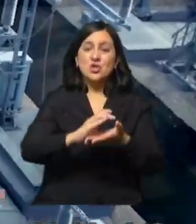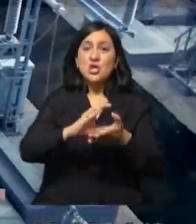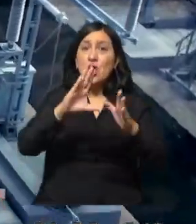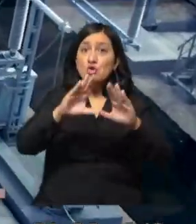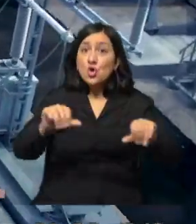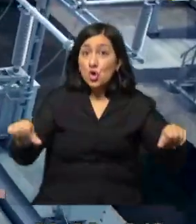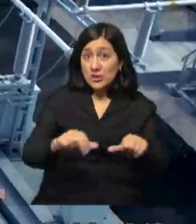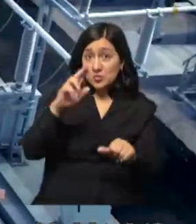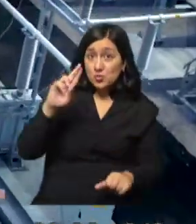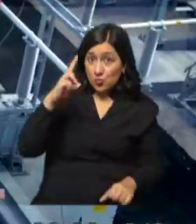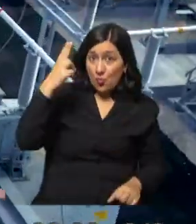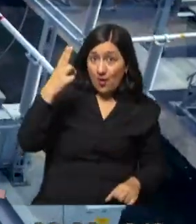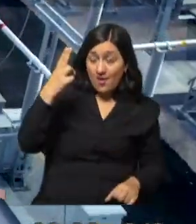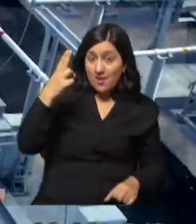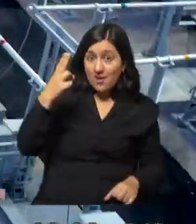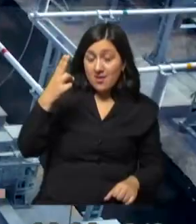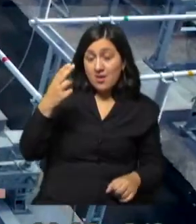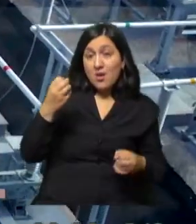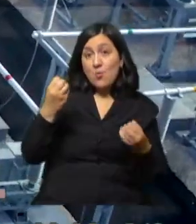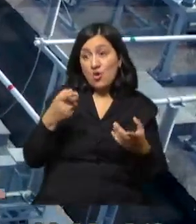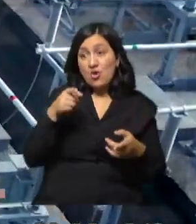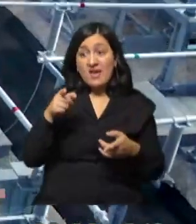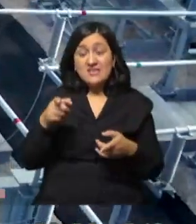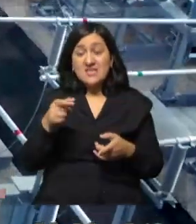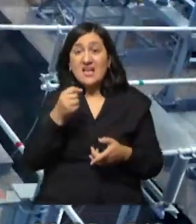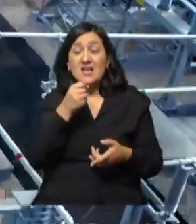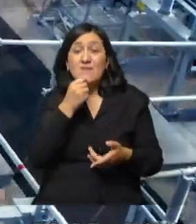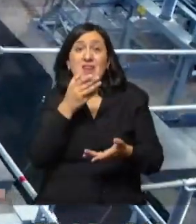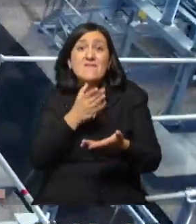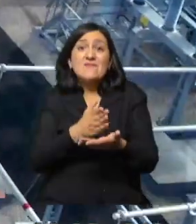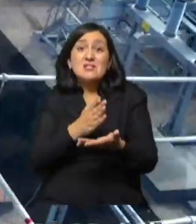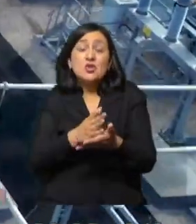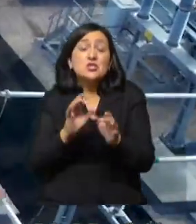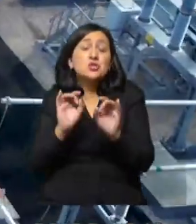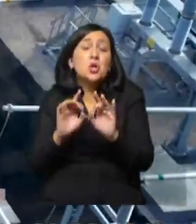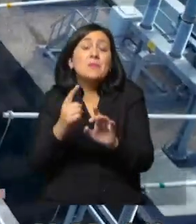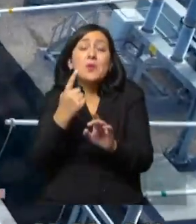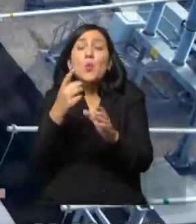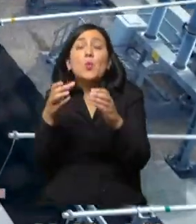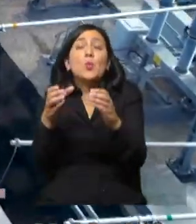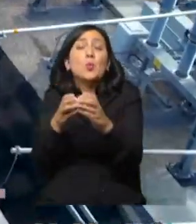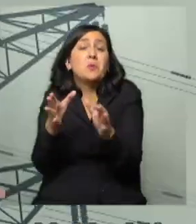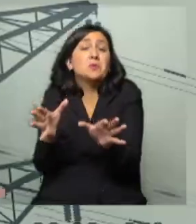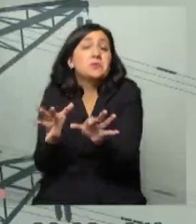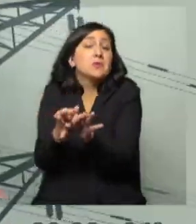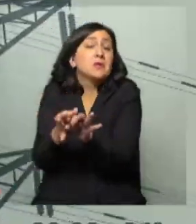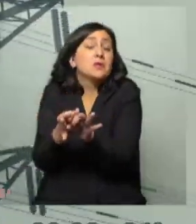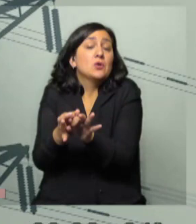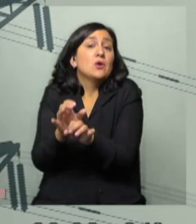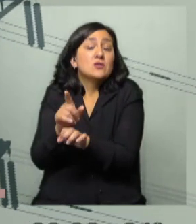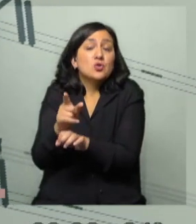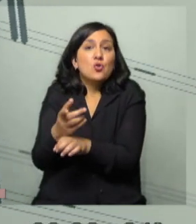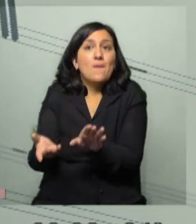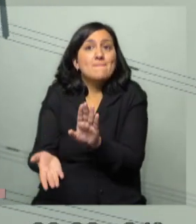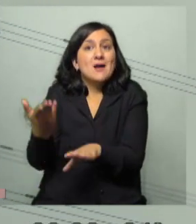hizo el Uruguay en su momento está siendo apropiado por un conjunto muy pequeño de la población que son los grandes